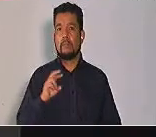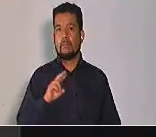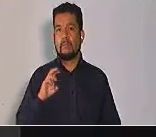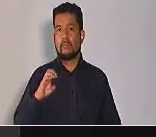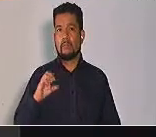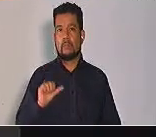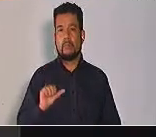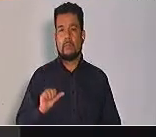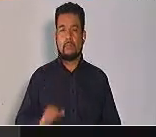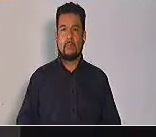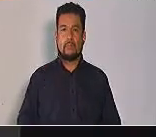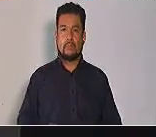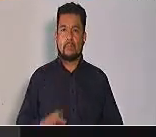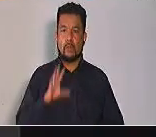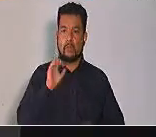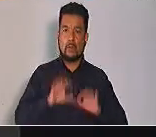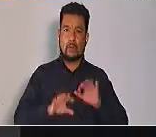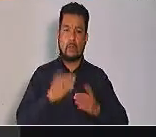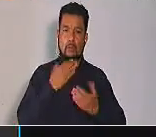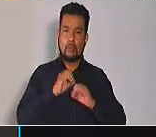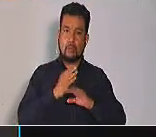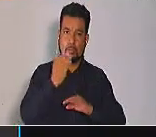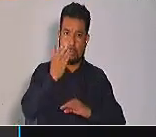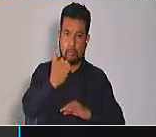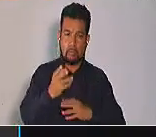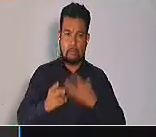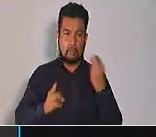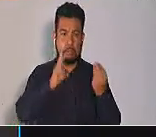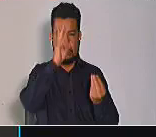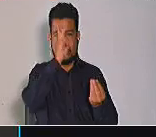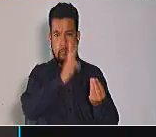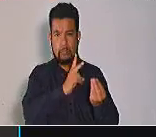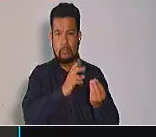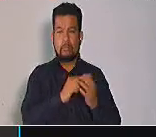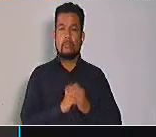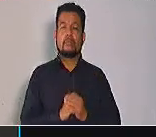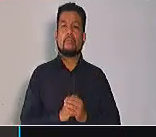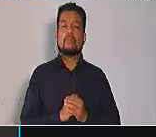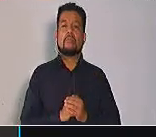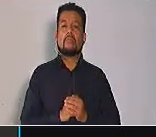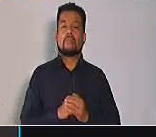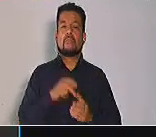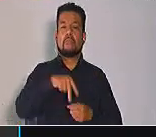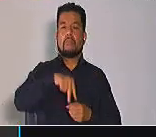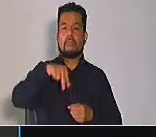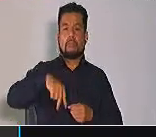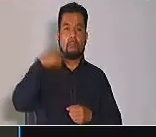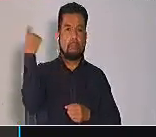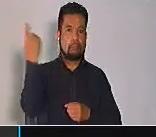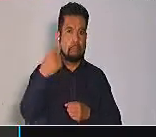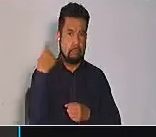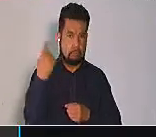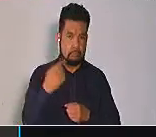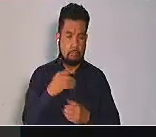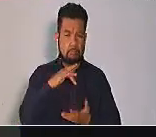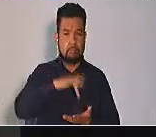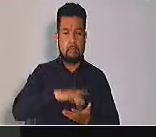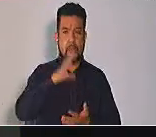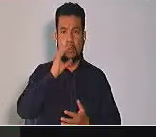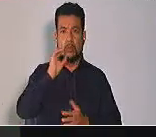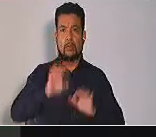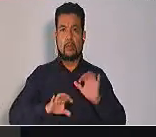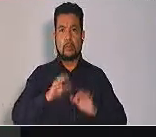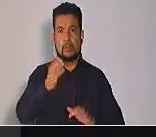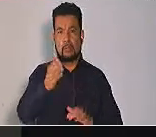Darío. Señor secretario, buenos días para usted, honorables concejales, ciudadanía en general. Presente, señor